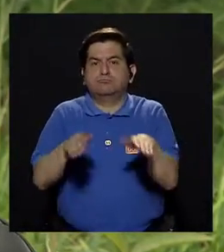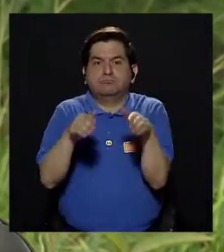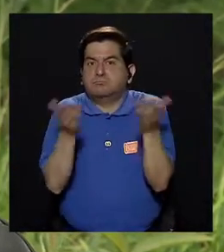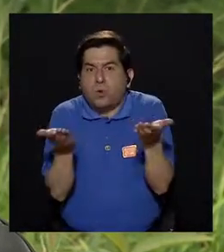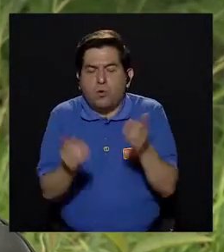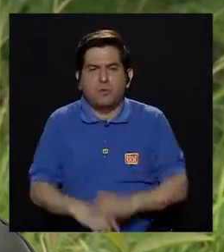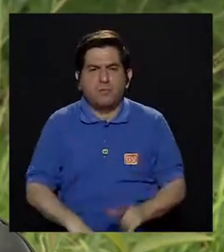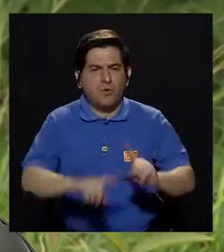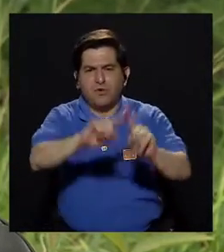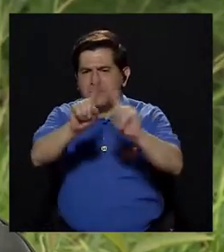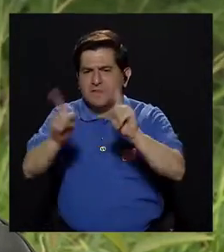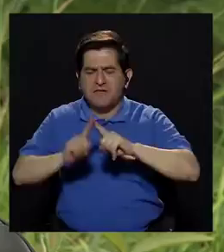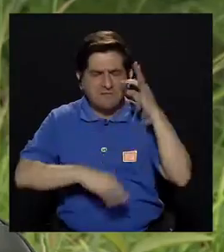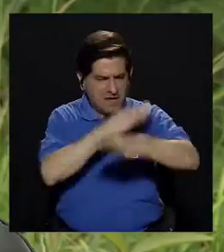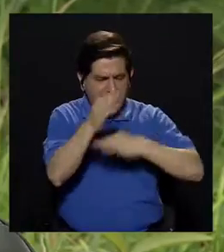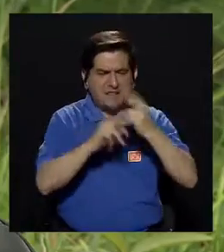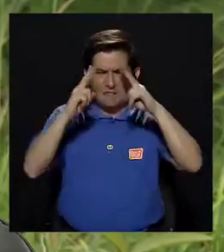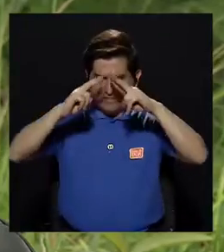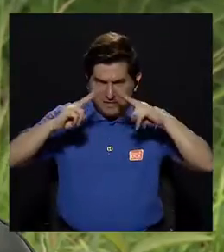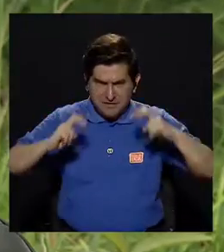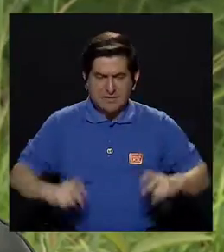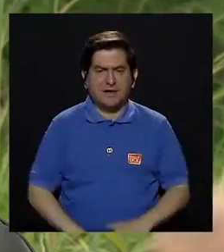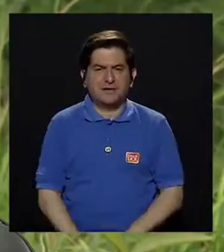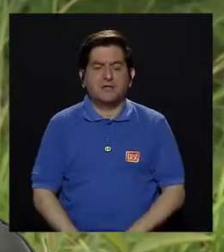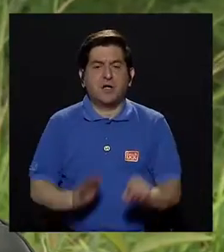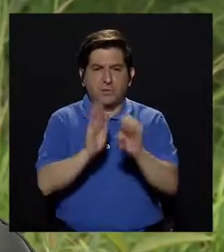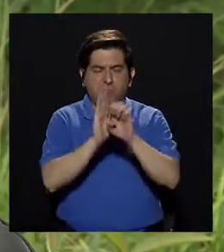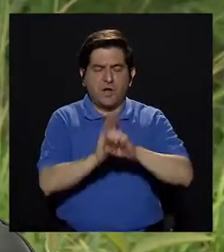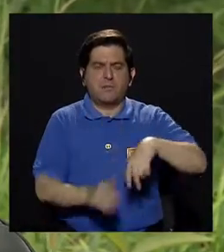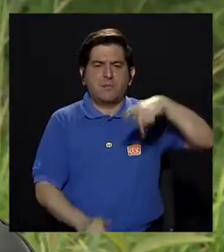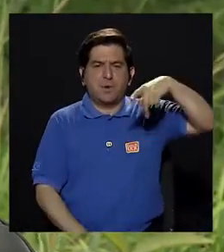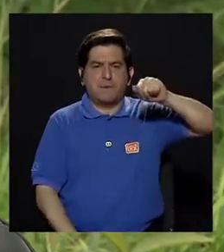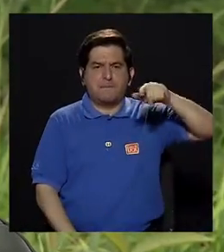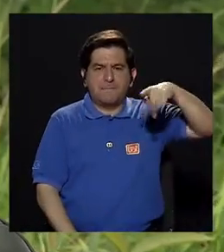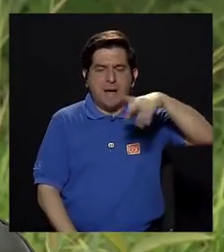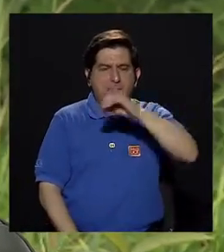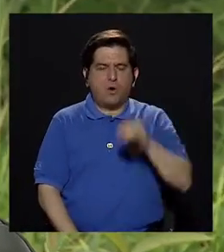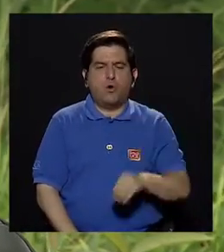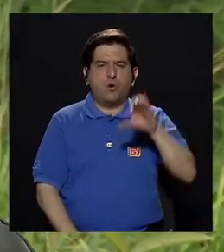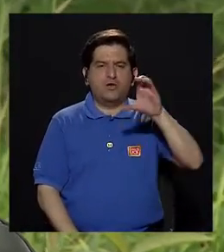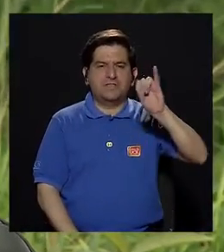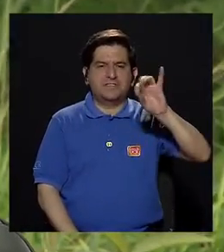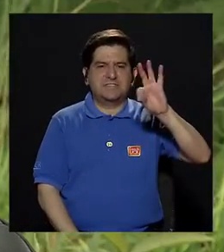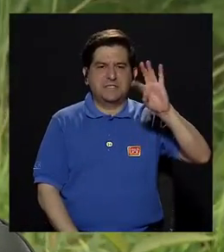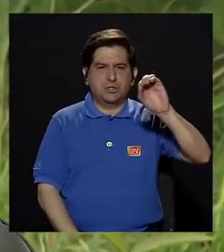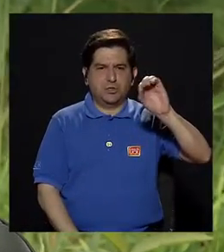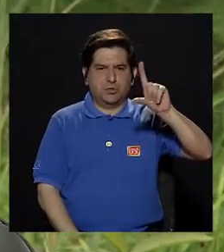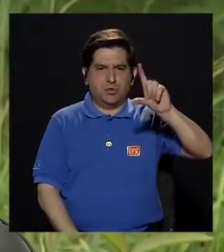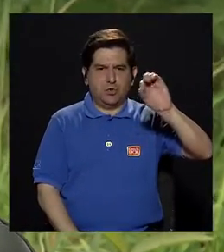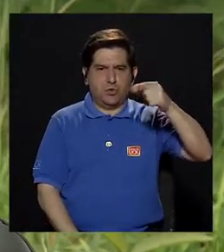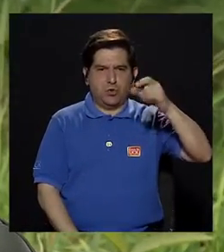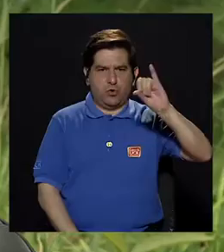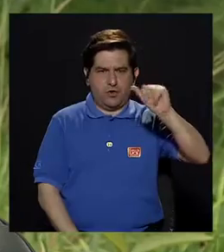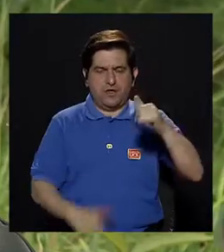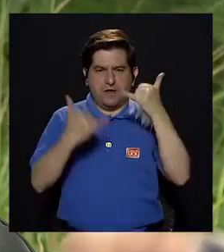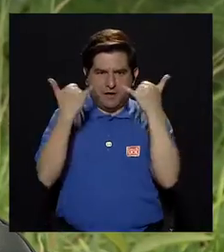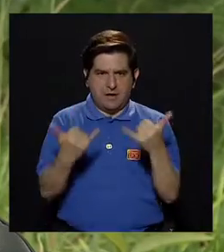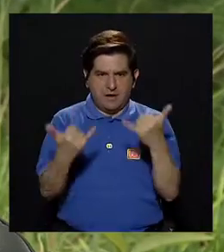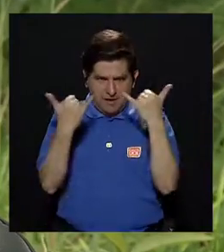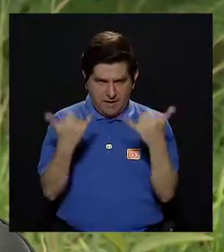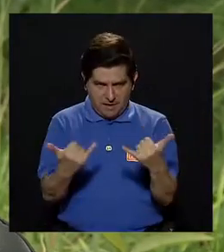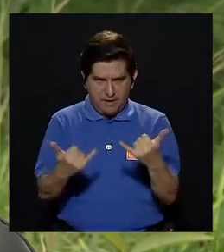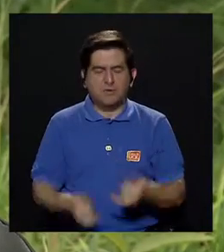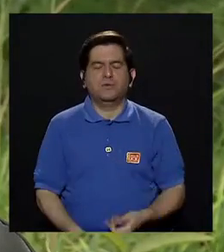de varios exámenes. Entre ellos está, por ejemplo, el papanicolaou o la citología, como le llamamos, y en la que está